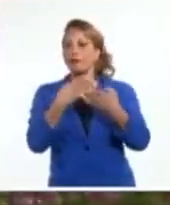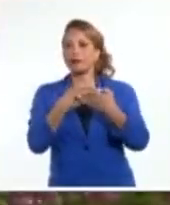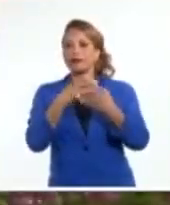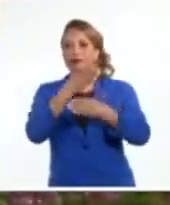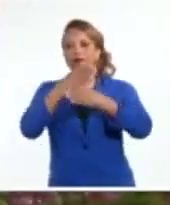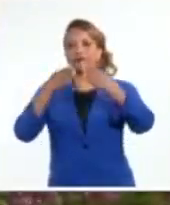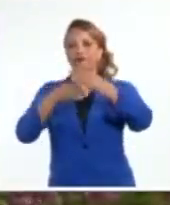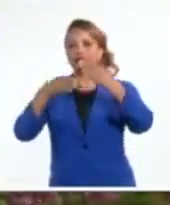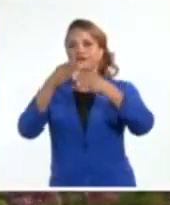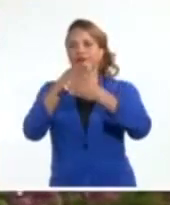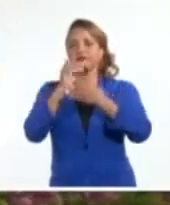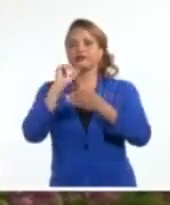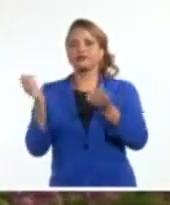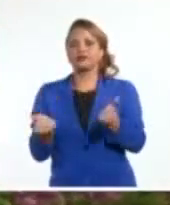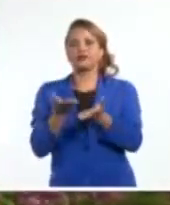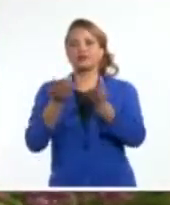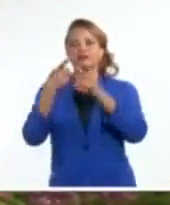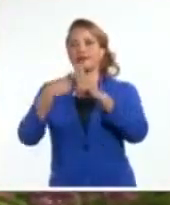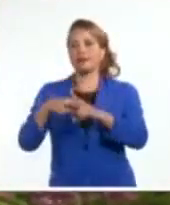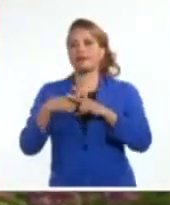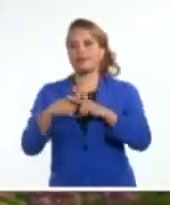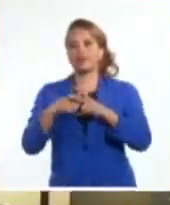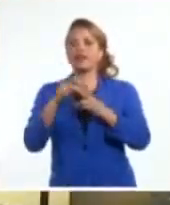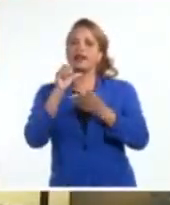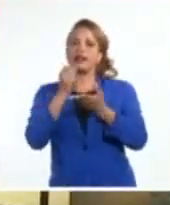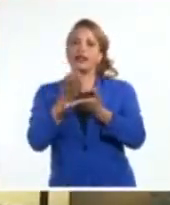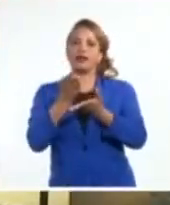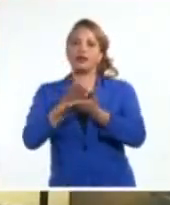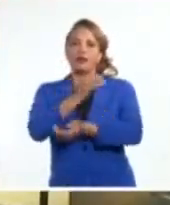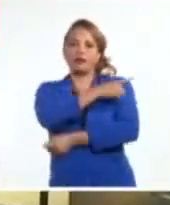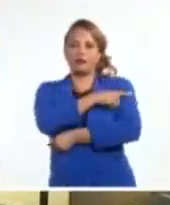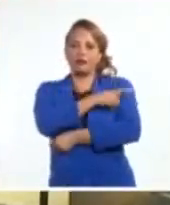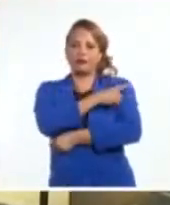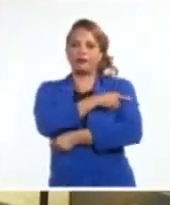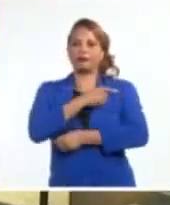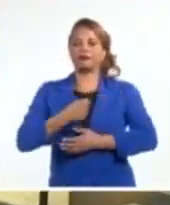del centro. Teresa Armesto, Sistema Informativo de la Televisión Cubana.